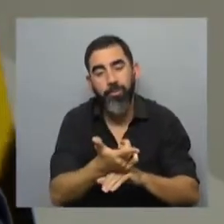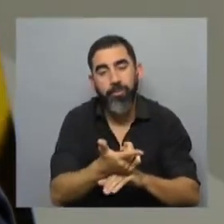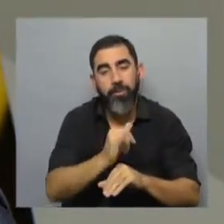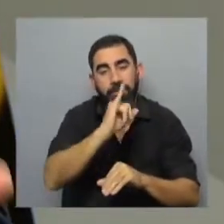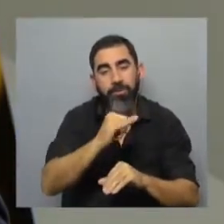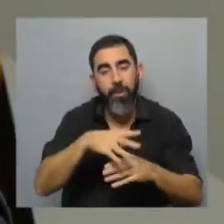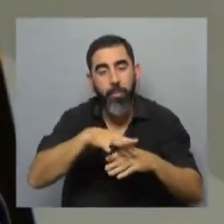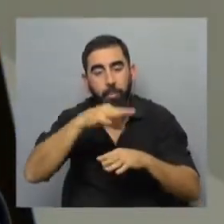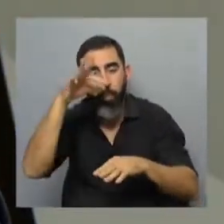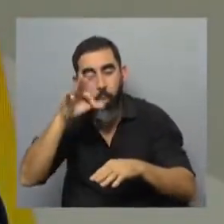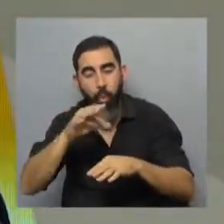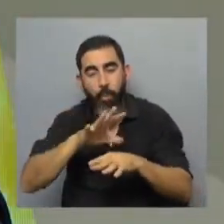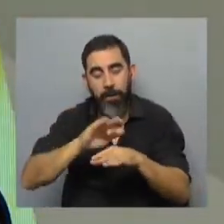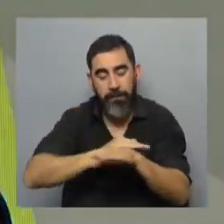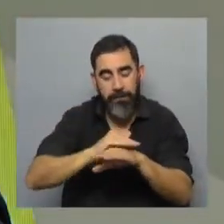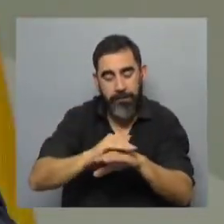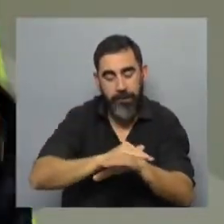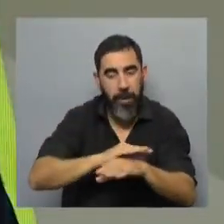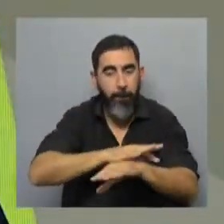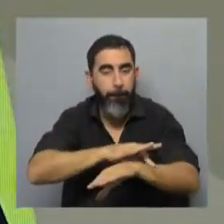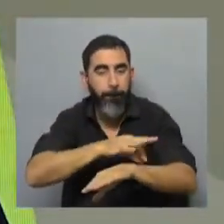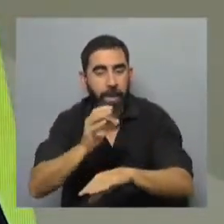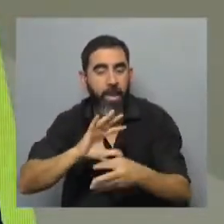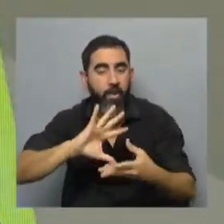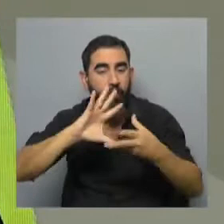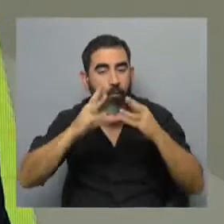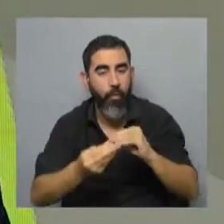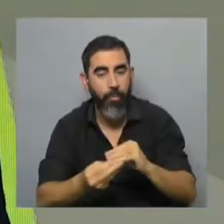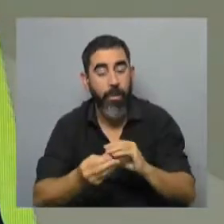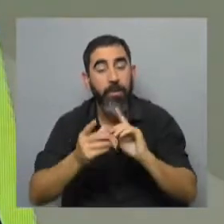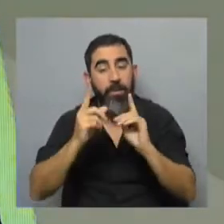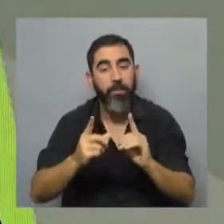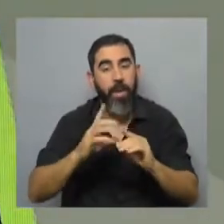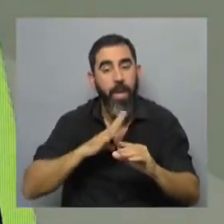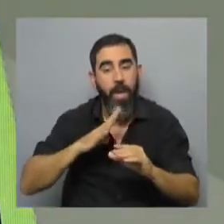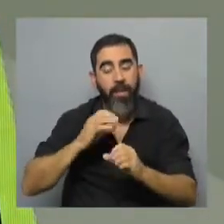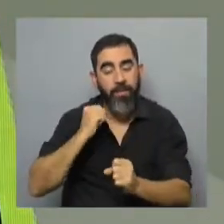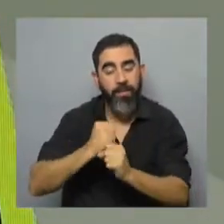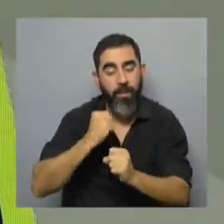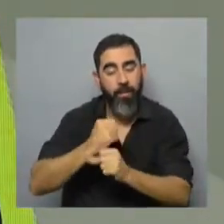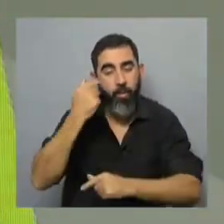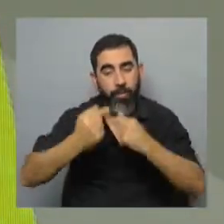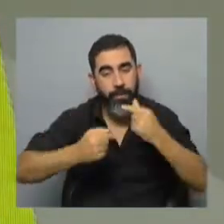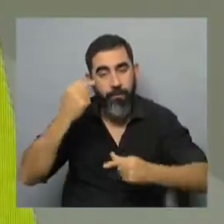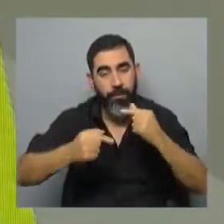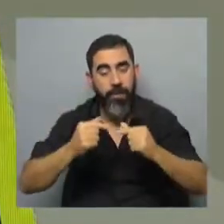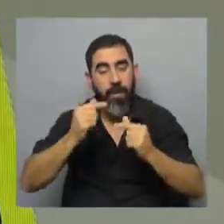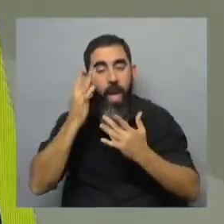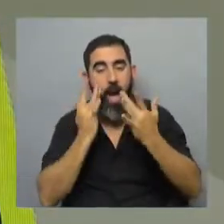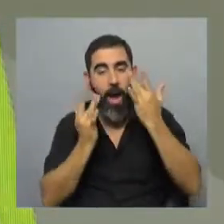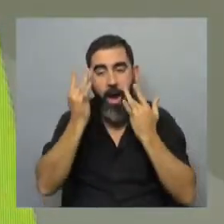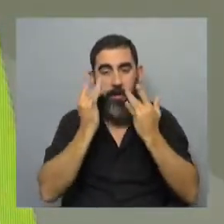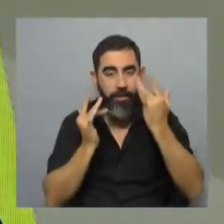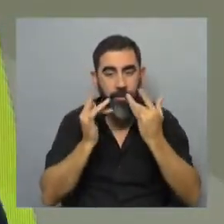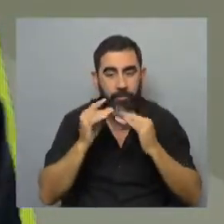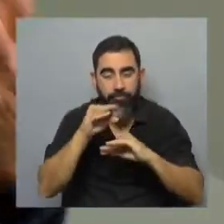tenían plumas, escamas, el tipo de piel y demás. De ahí hay también una sucesión de trabajos que tienen que ver con lo artístico, ¿no? Diseñar